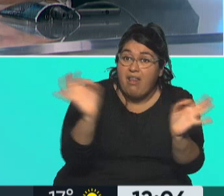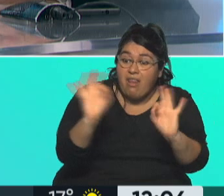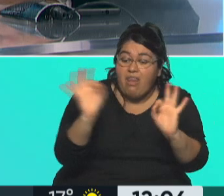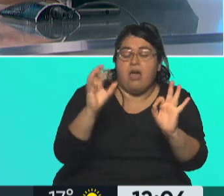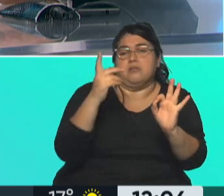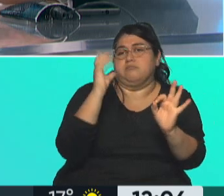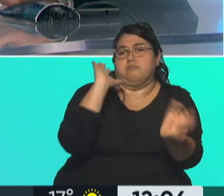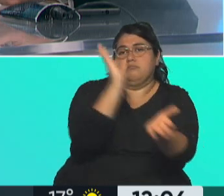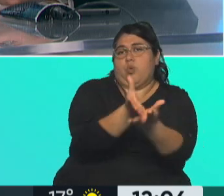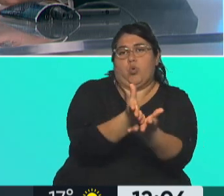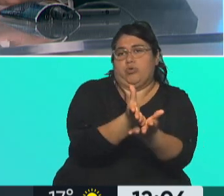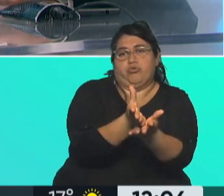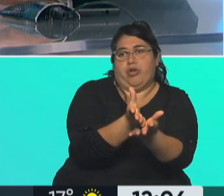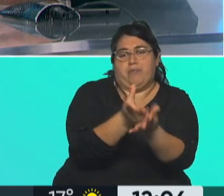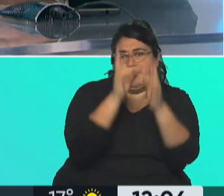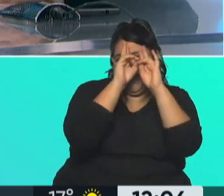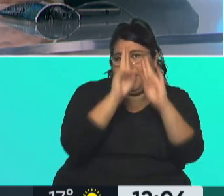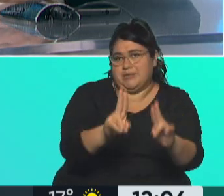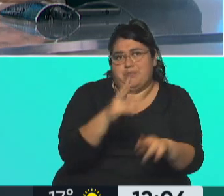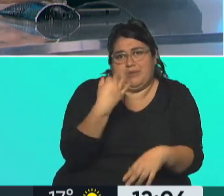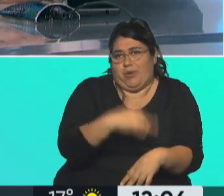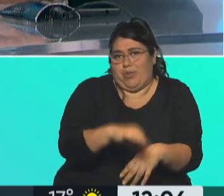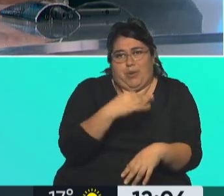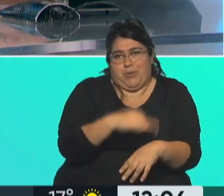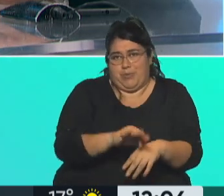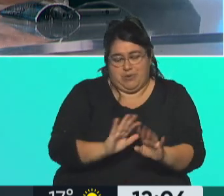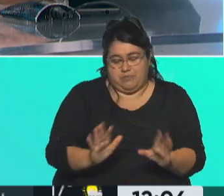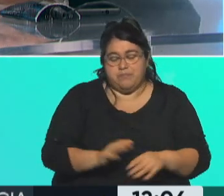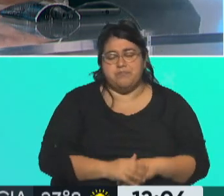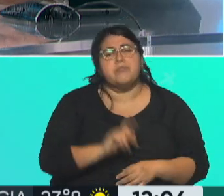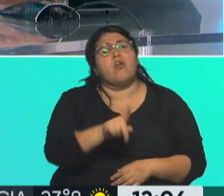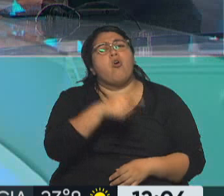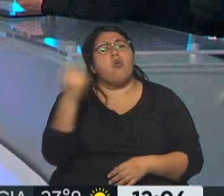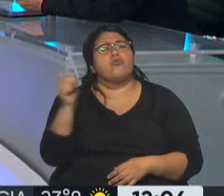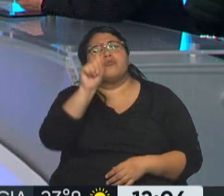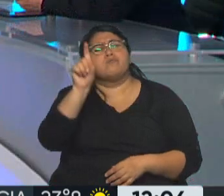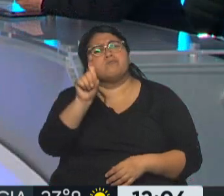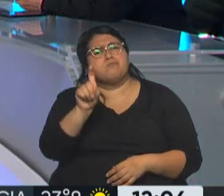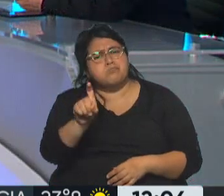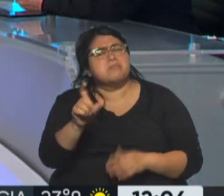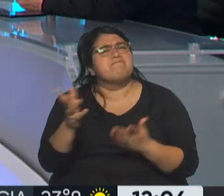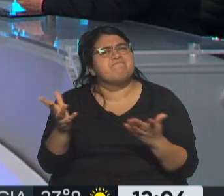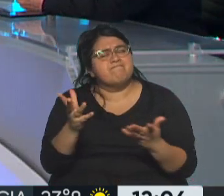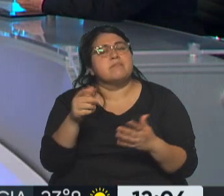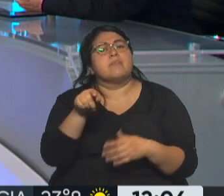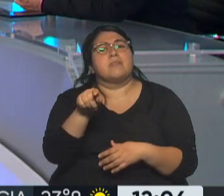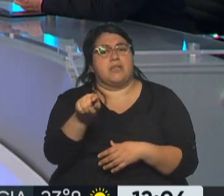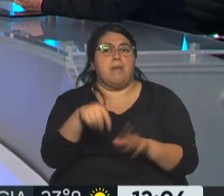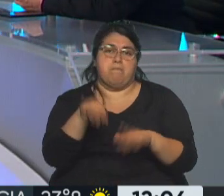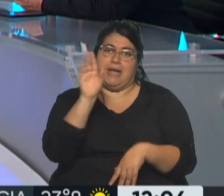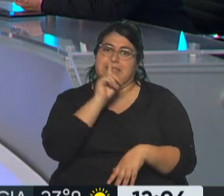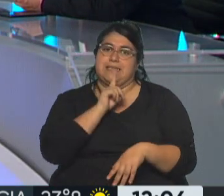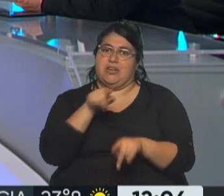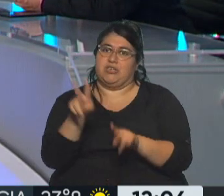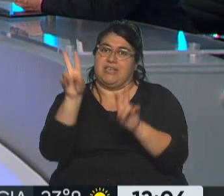respeten esta esta obligación del pago de la suma fija hay otro interrogante Pablo me parece inclusive puede ser más serio